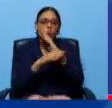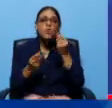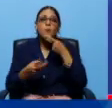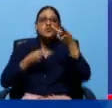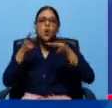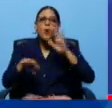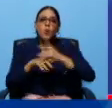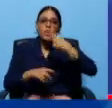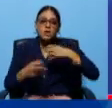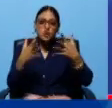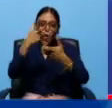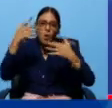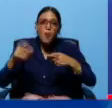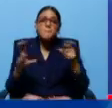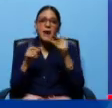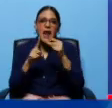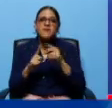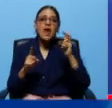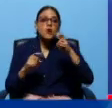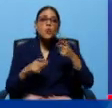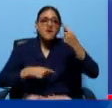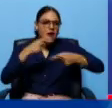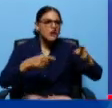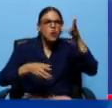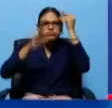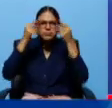muy diferente al lenguaje de las nuevas generaciones.